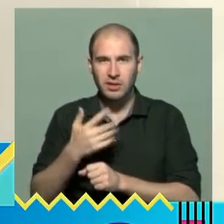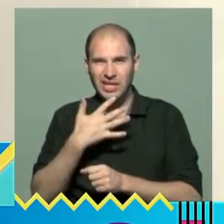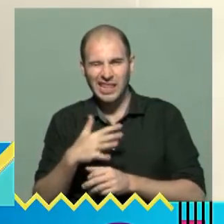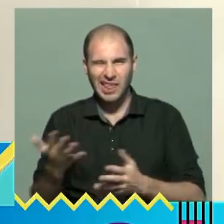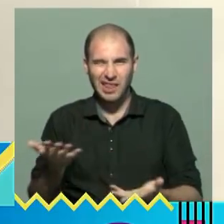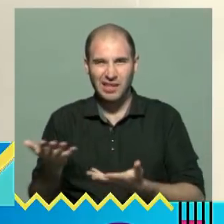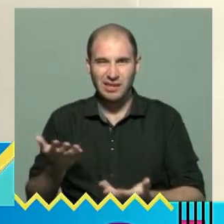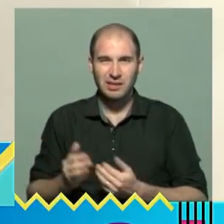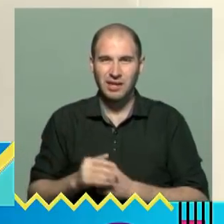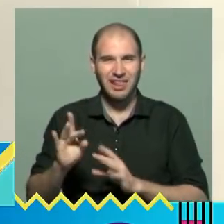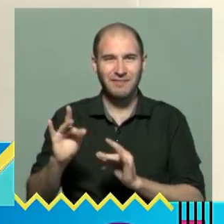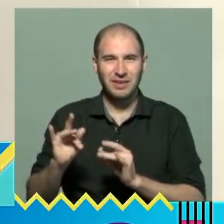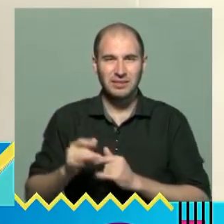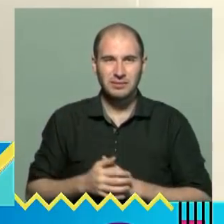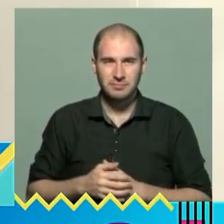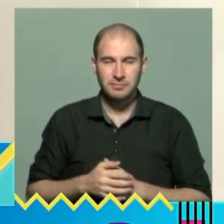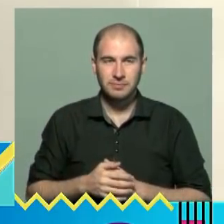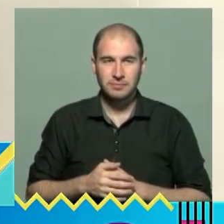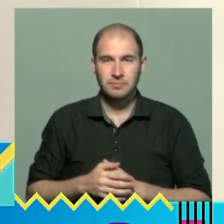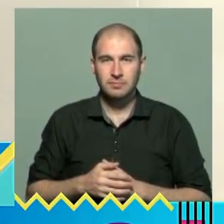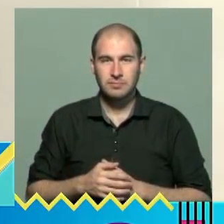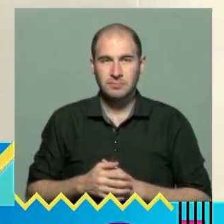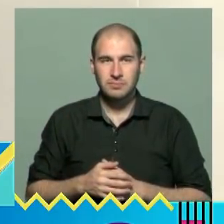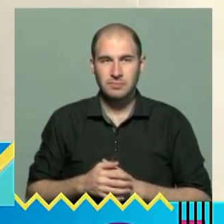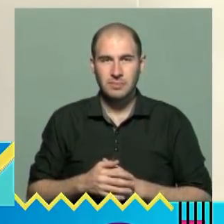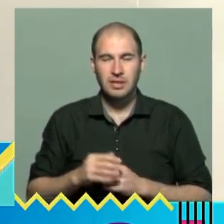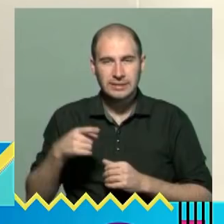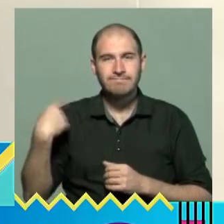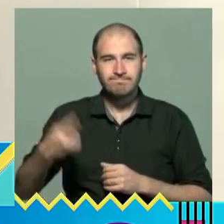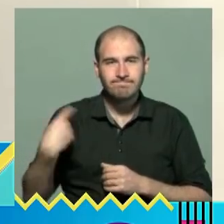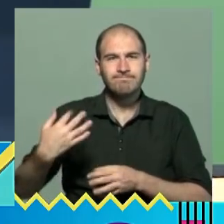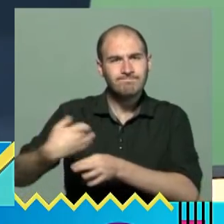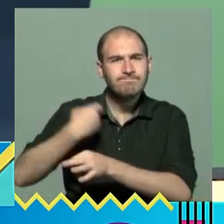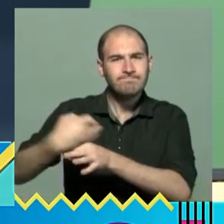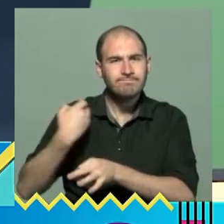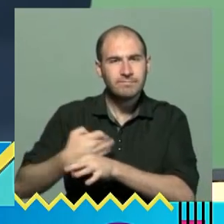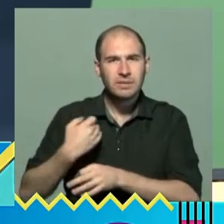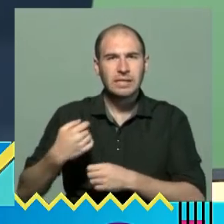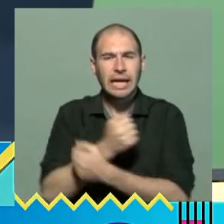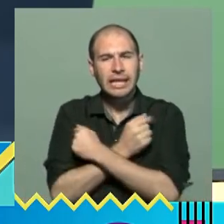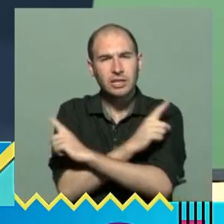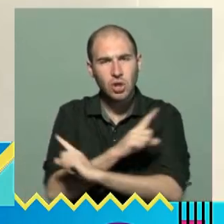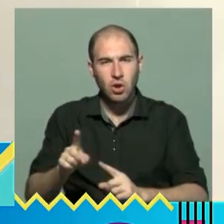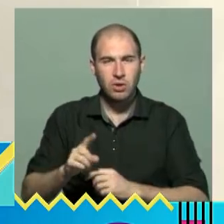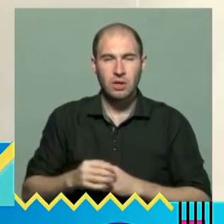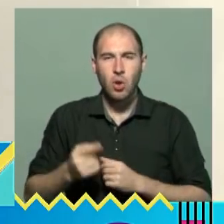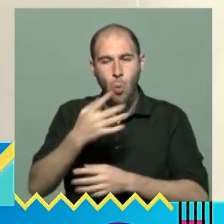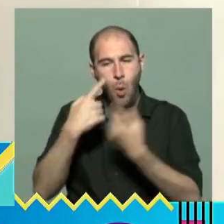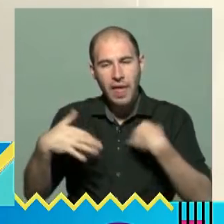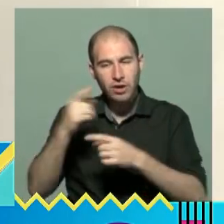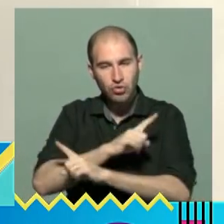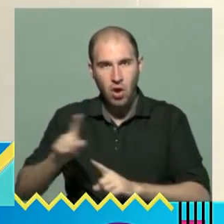digo, es complicado. Entonces, todo el tiempo nos enseñan a no querernos, a no